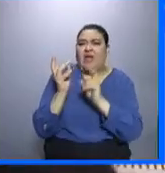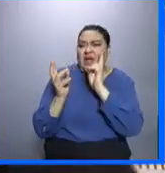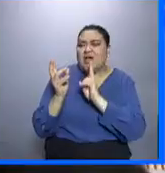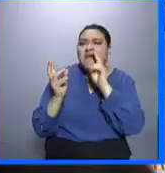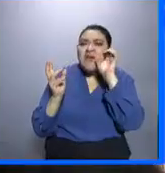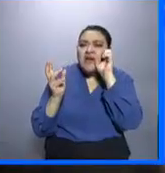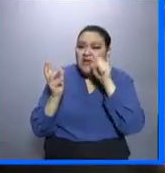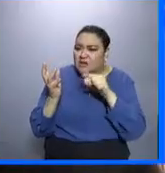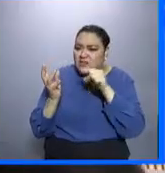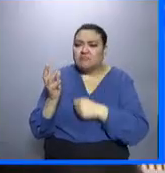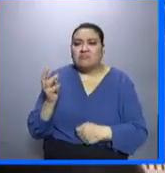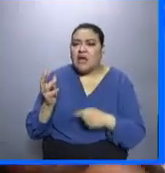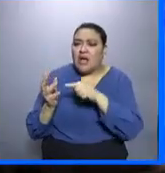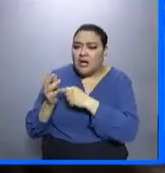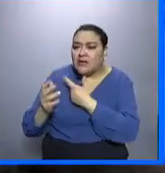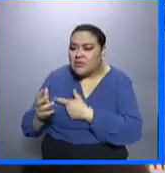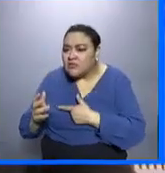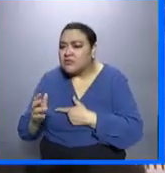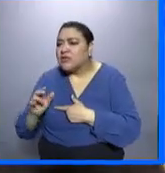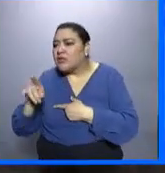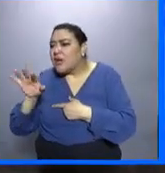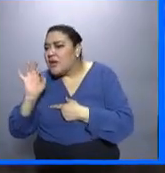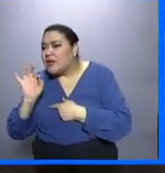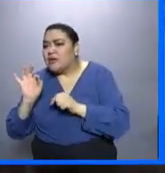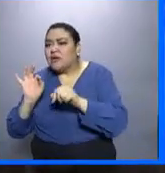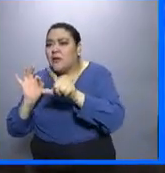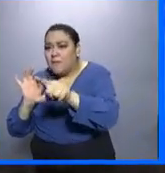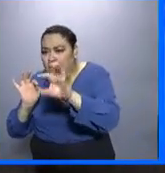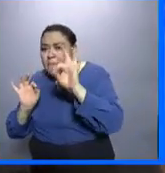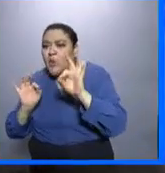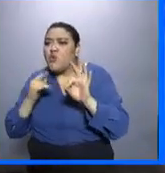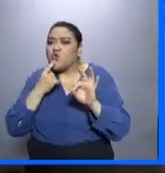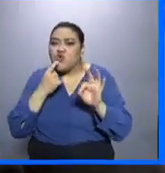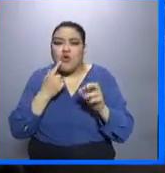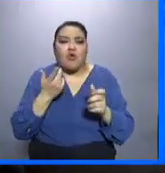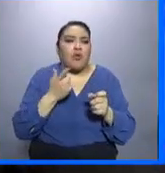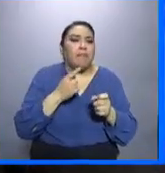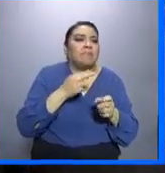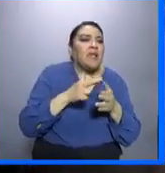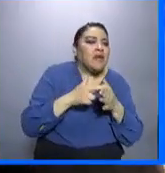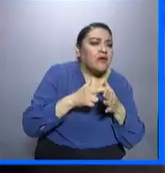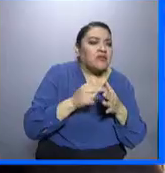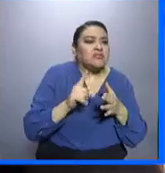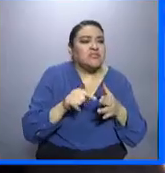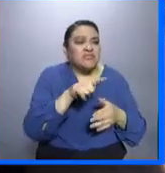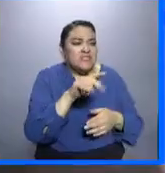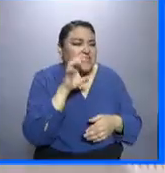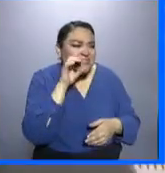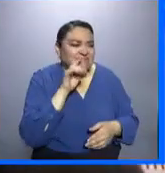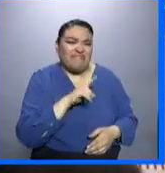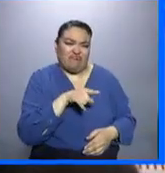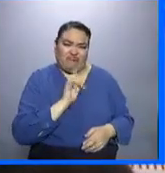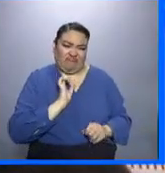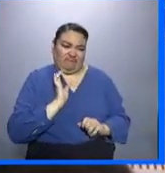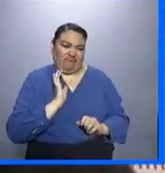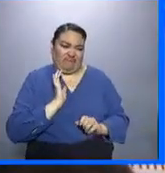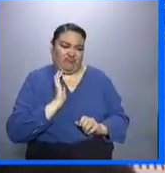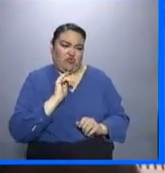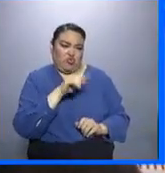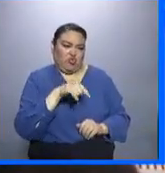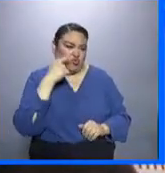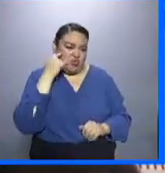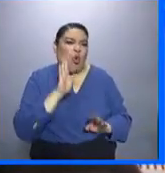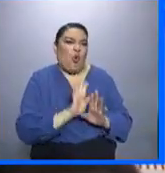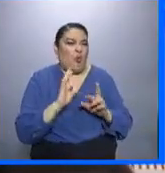y decían, bueno, esta sí me gusta, la orquídea me gusta, el anturio está bonito, las violetas, pero cempasúchil no. Aquí imagínense